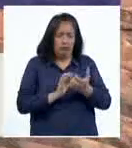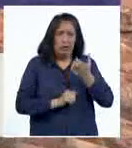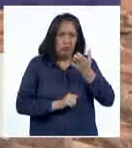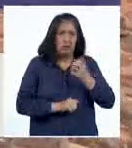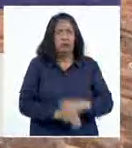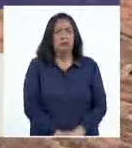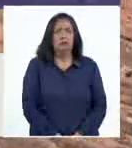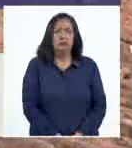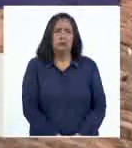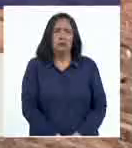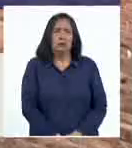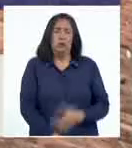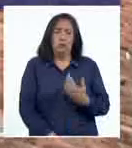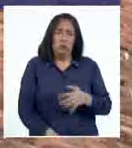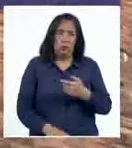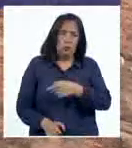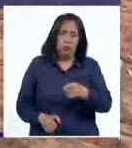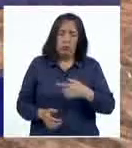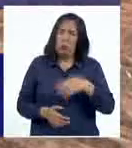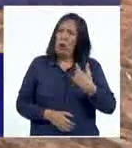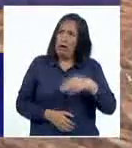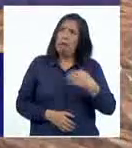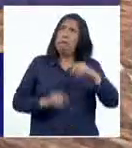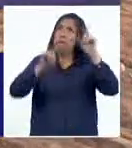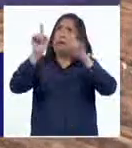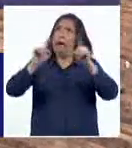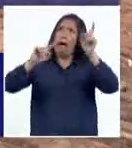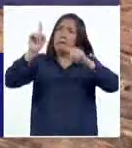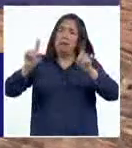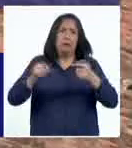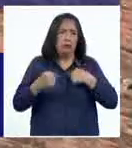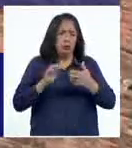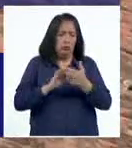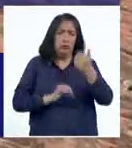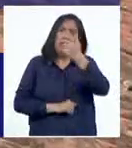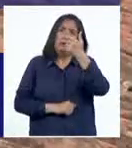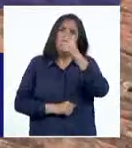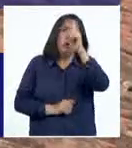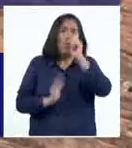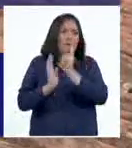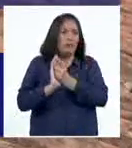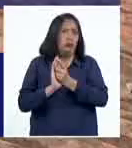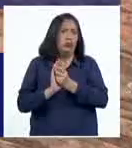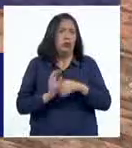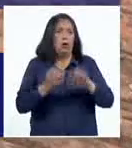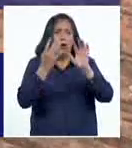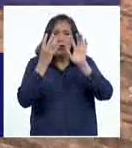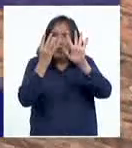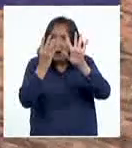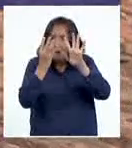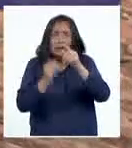un concierto de rayos, es verdad. Ahí tengo una grabación de un minuto y hay 9 rayos en un